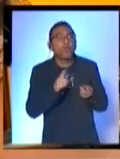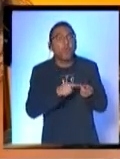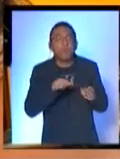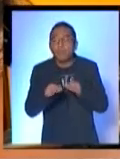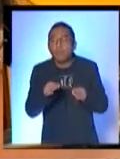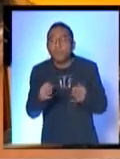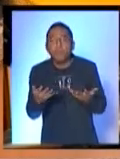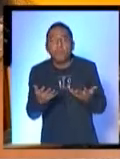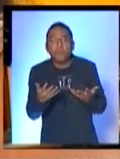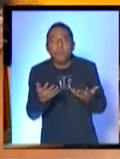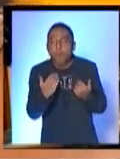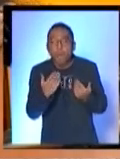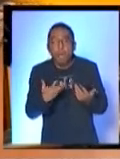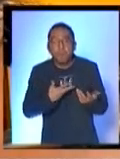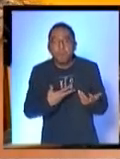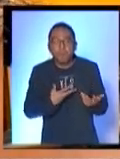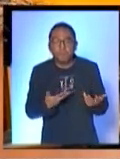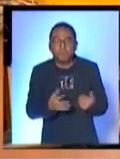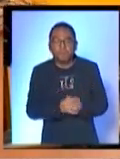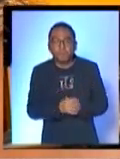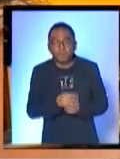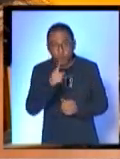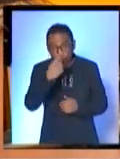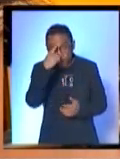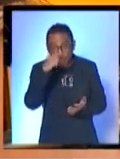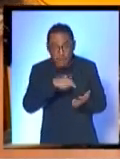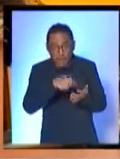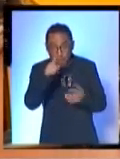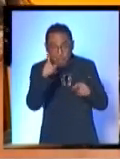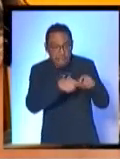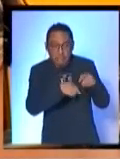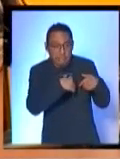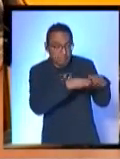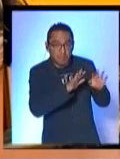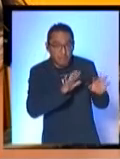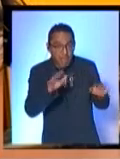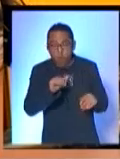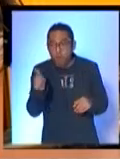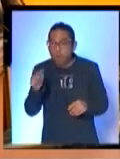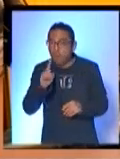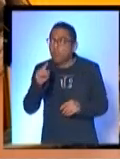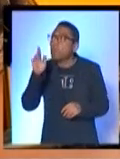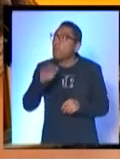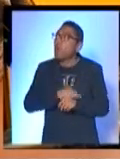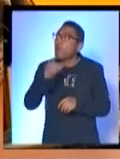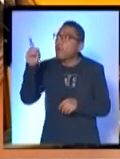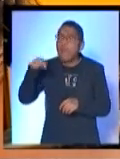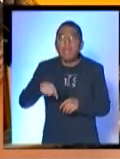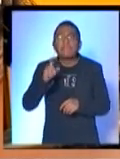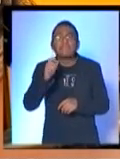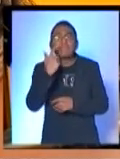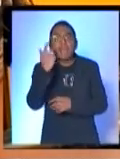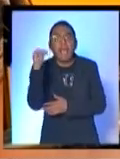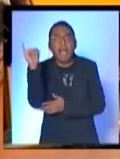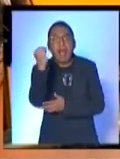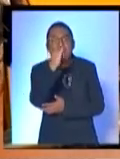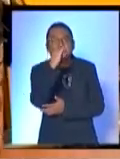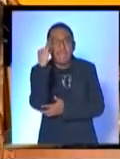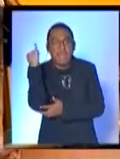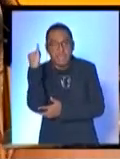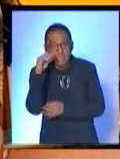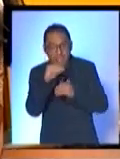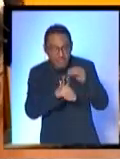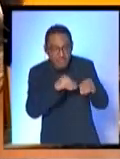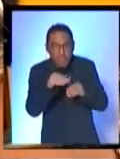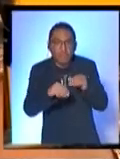trabajar. ¿Cree que entonces los van a quitar y ya no los van a dejar? Exactamente, porque aquí piensan a poner un jardín y